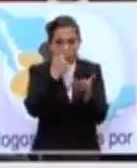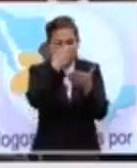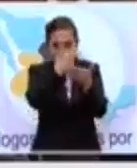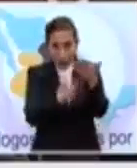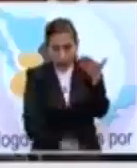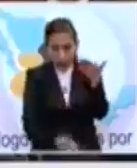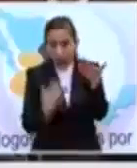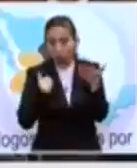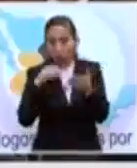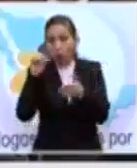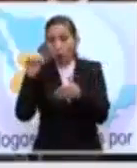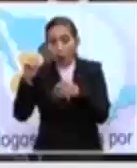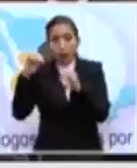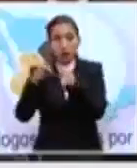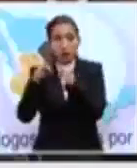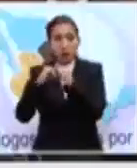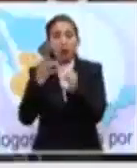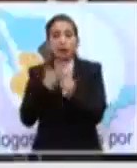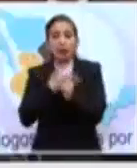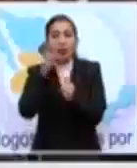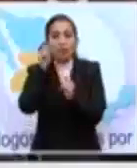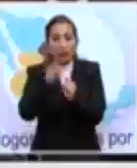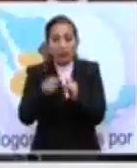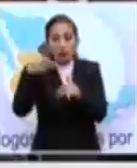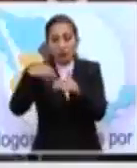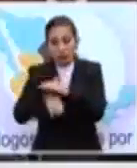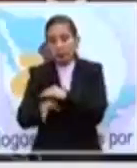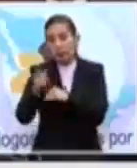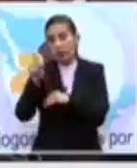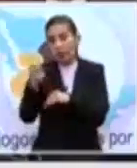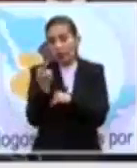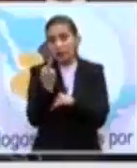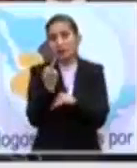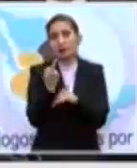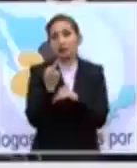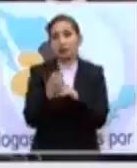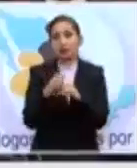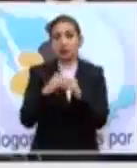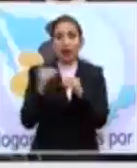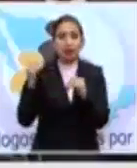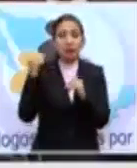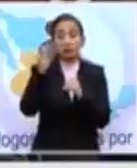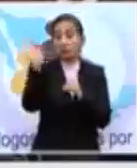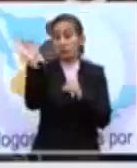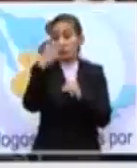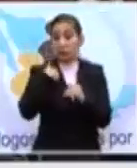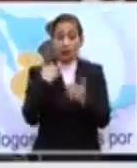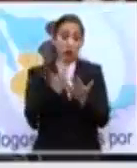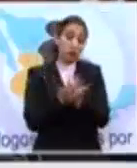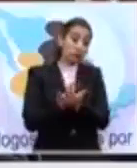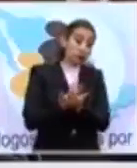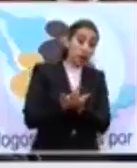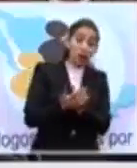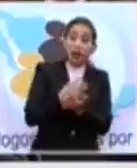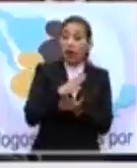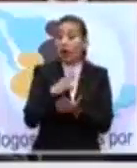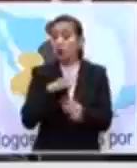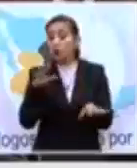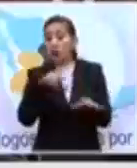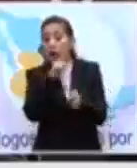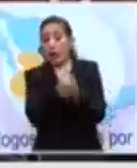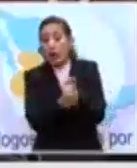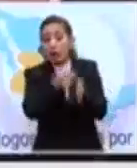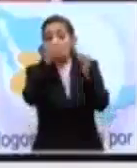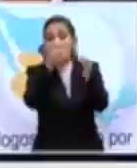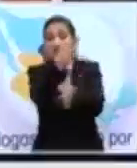pertenezca a diferente institución, y que tengan ese acceso, es parte de un camino hacia allá. Si yo espero a que haya una reforma